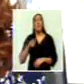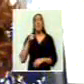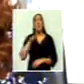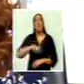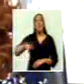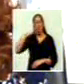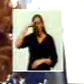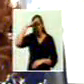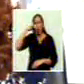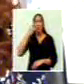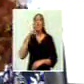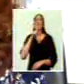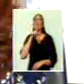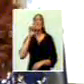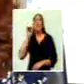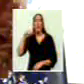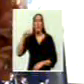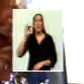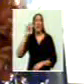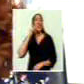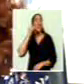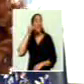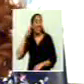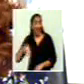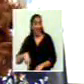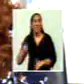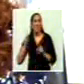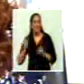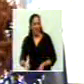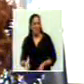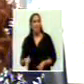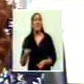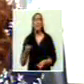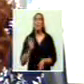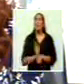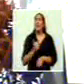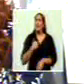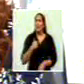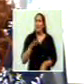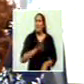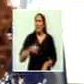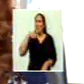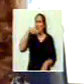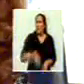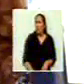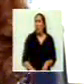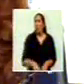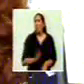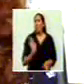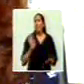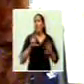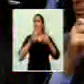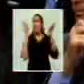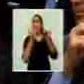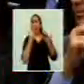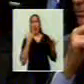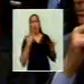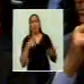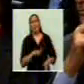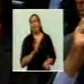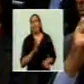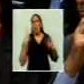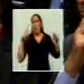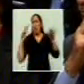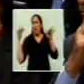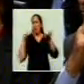Ustedes saben que Patagonia, y no es porque yo sea patagónica, es una marca a nivel turística, a nivel mundial. Estamos muy felices